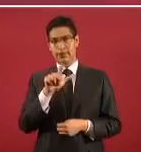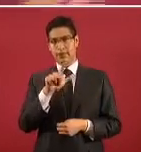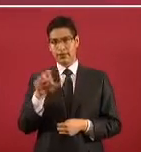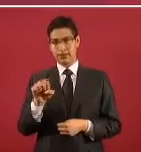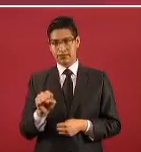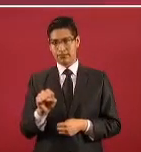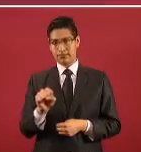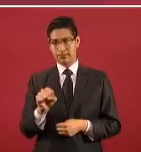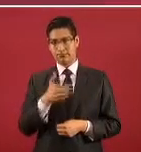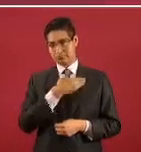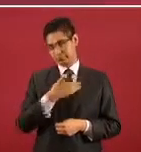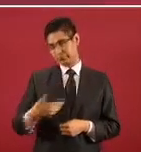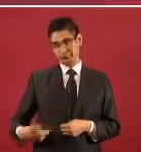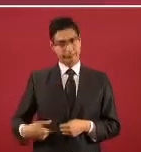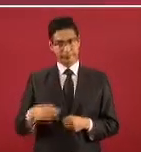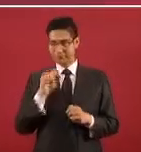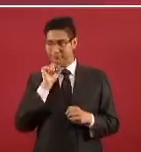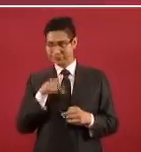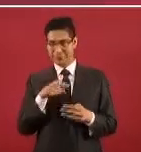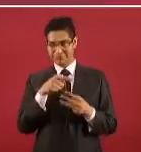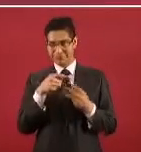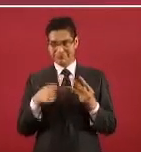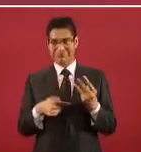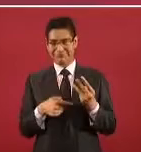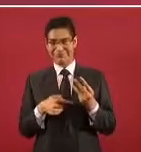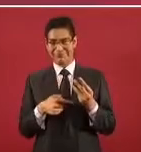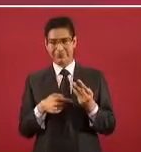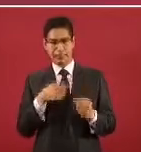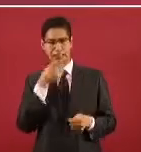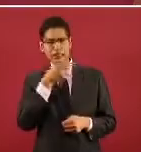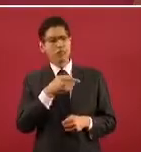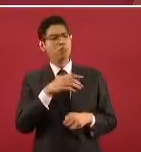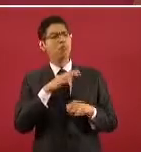que estaban distanciados,